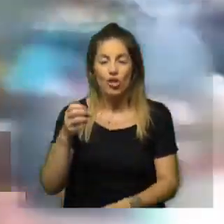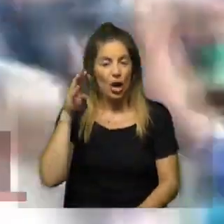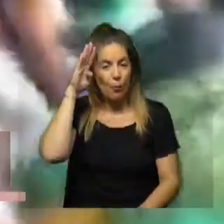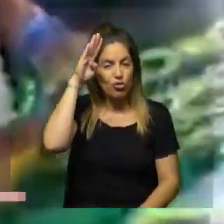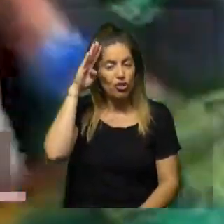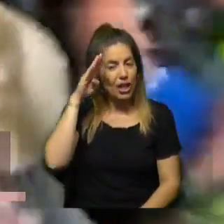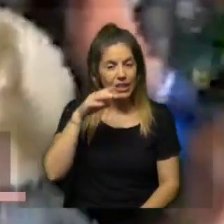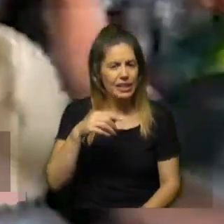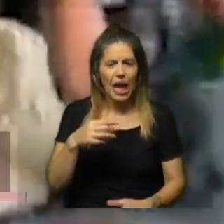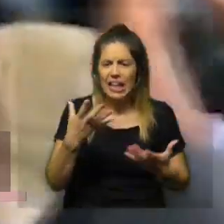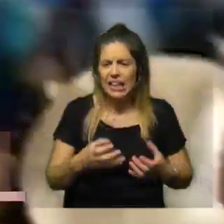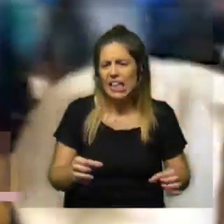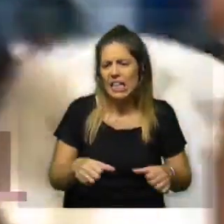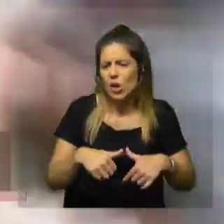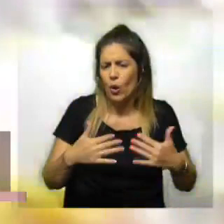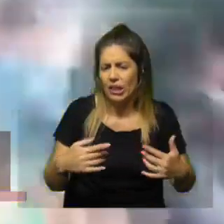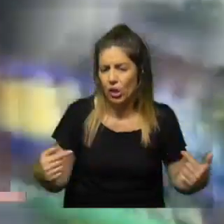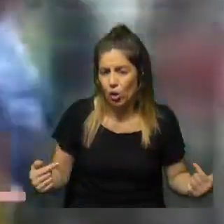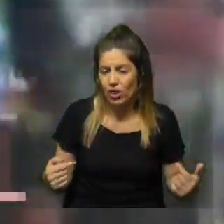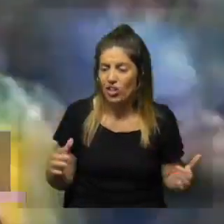vienen siendo alimentados desde hace muchos años